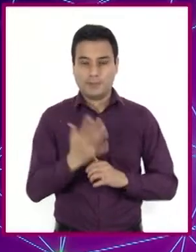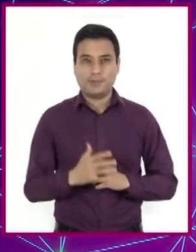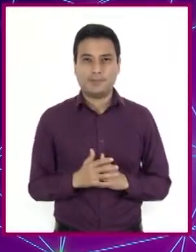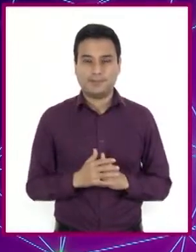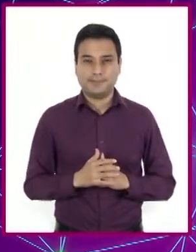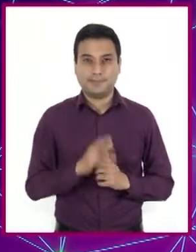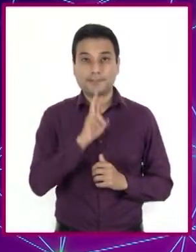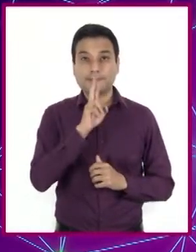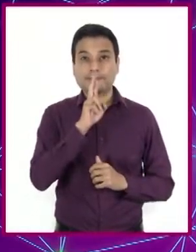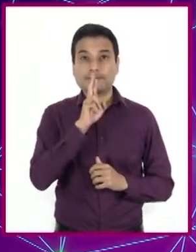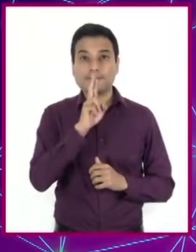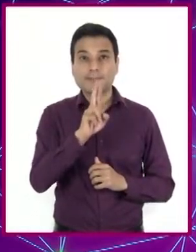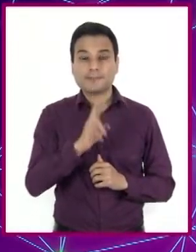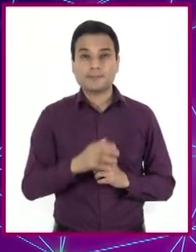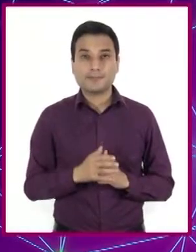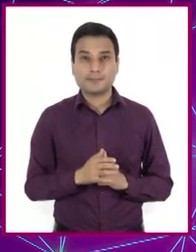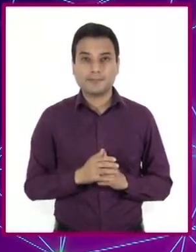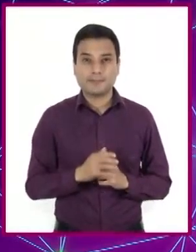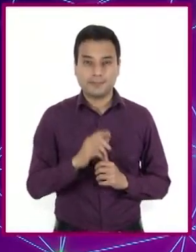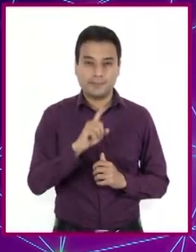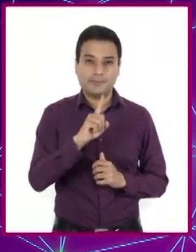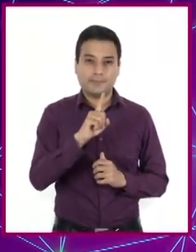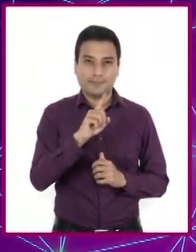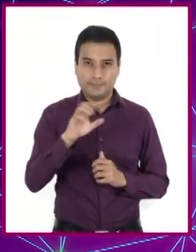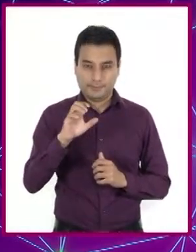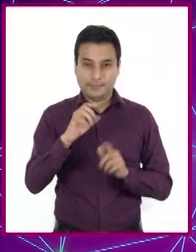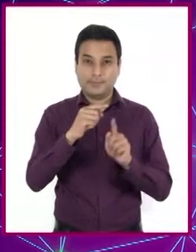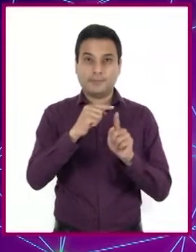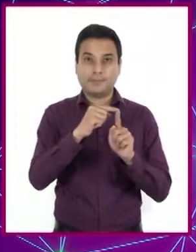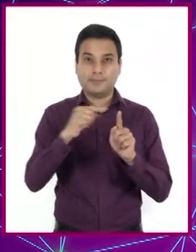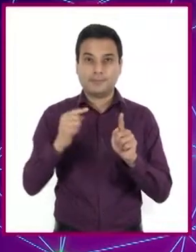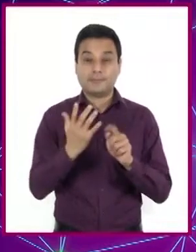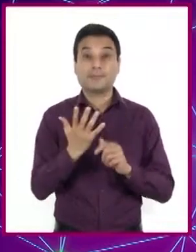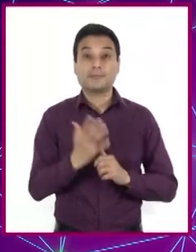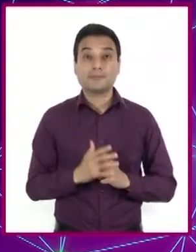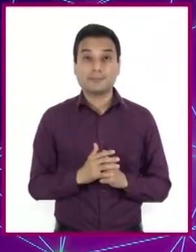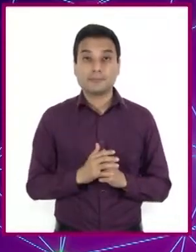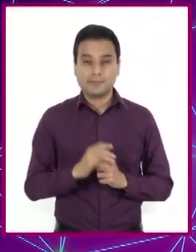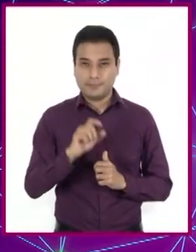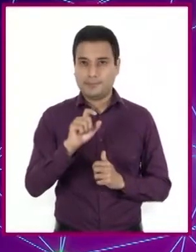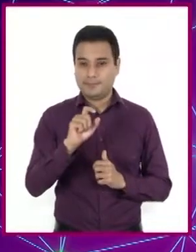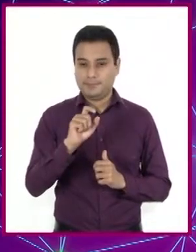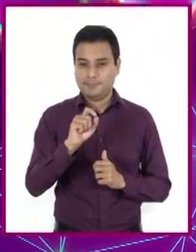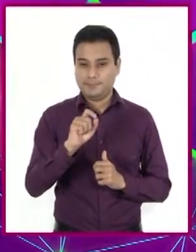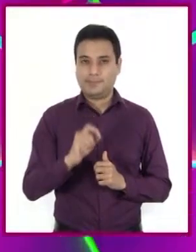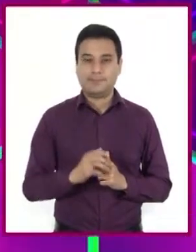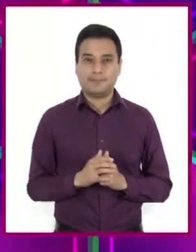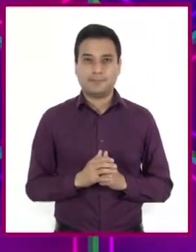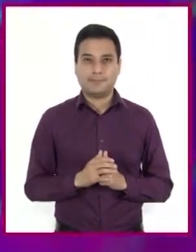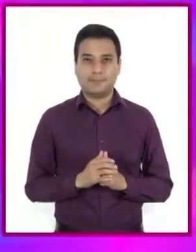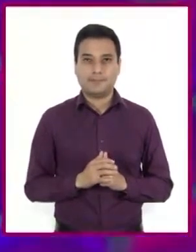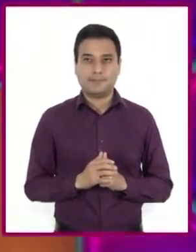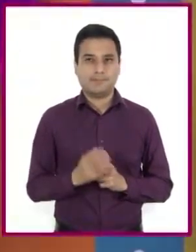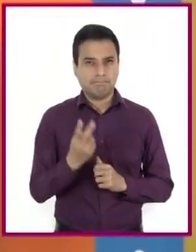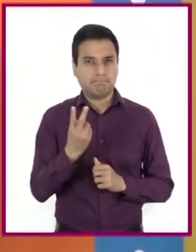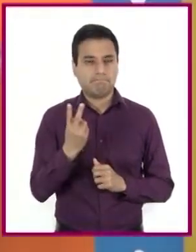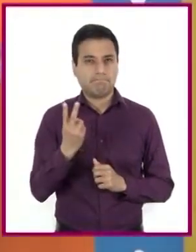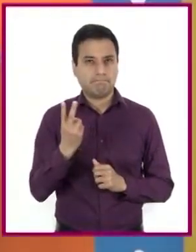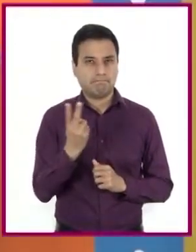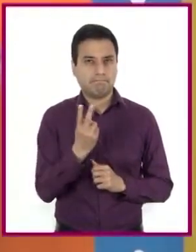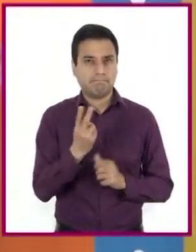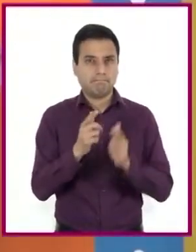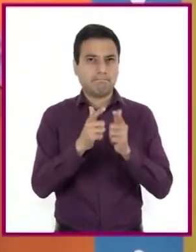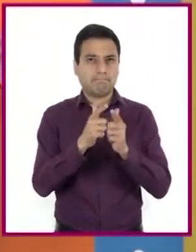El resultado de la suma es 100 y dividido entre 5 se obtiene 20. En ambos grupos, la